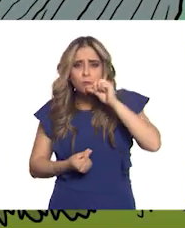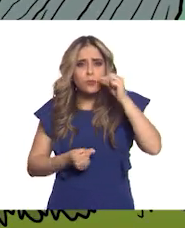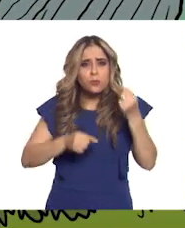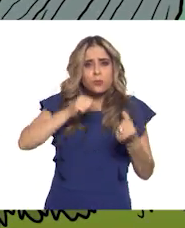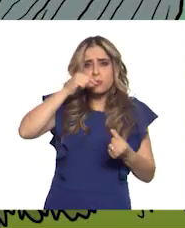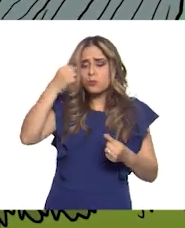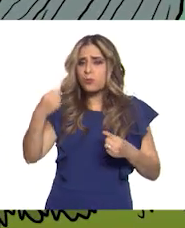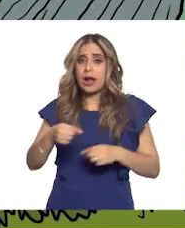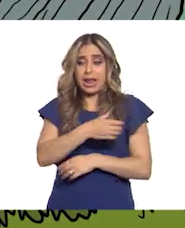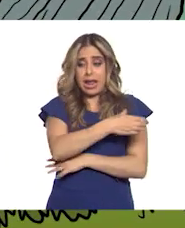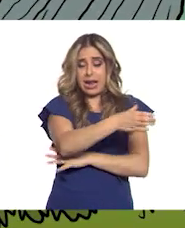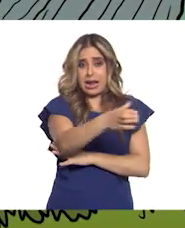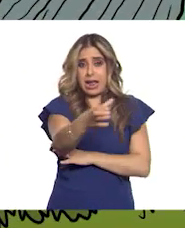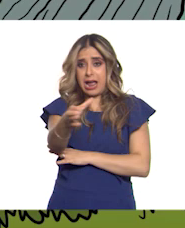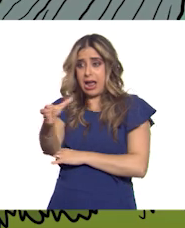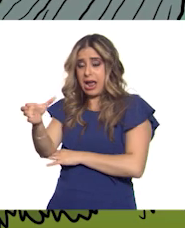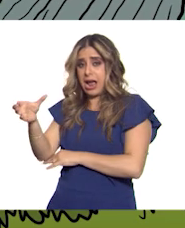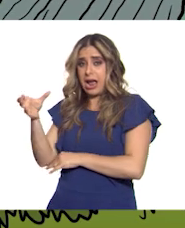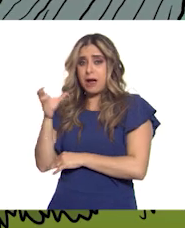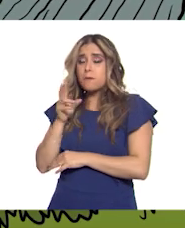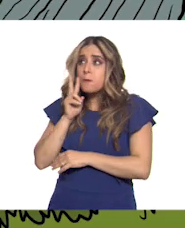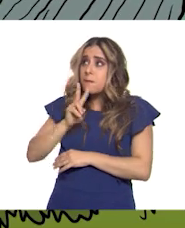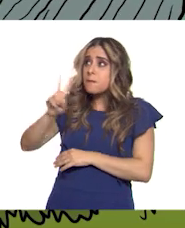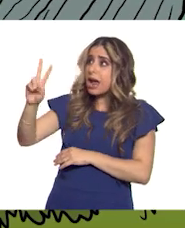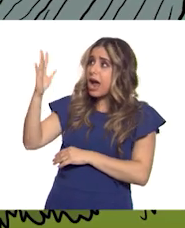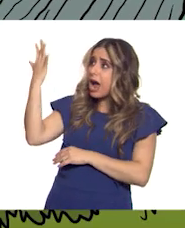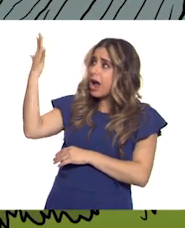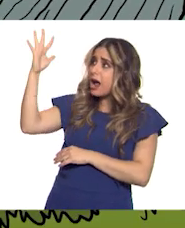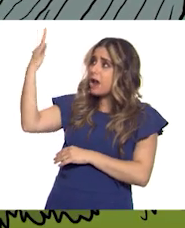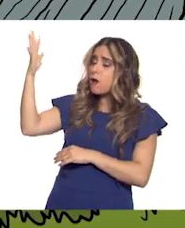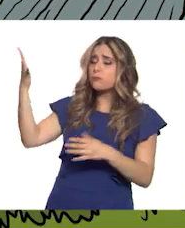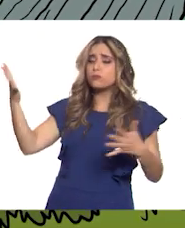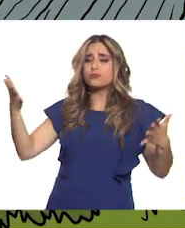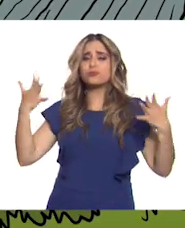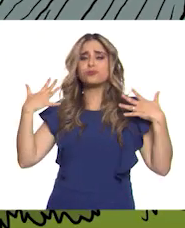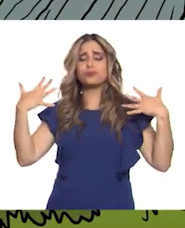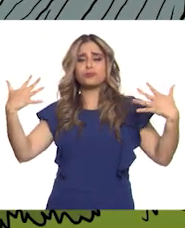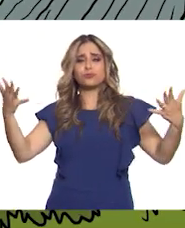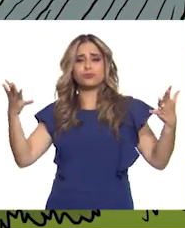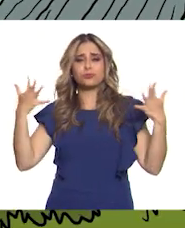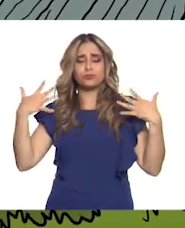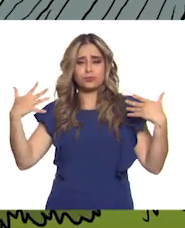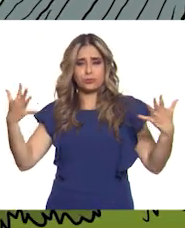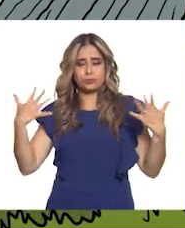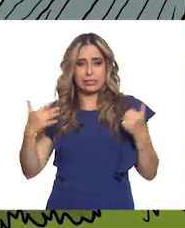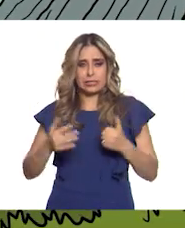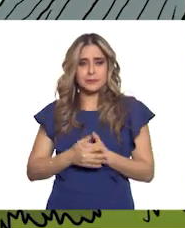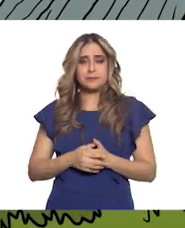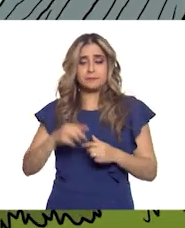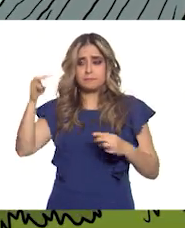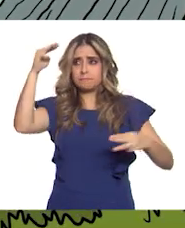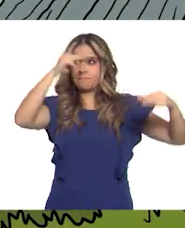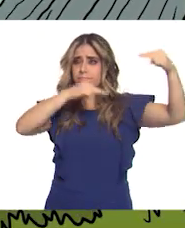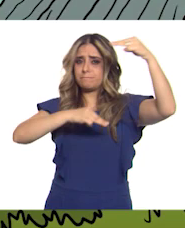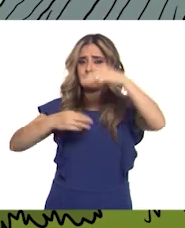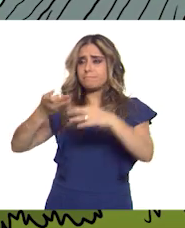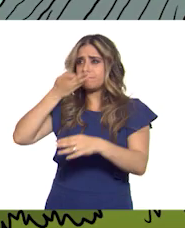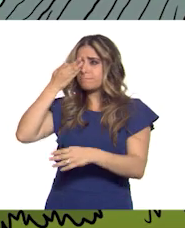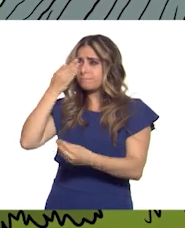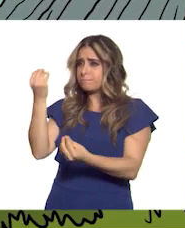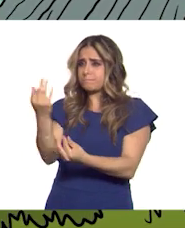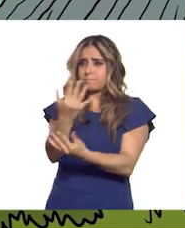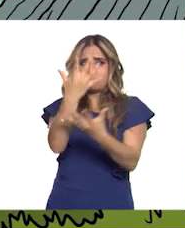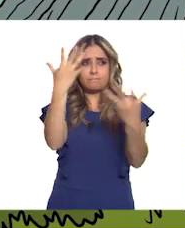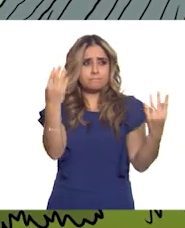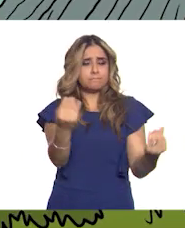el campo todo saludaban al sol y a la primavera fragante. Estaba el monte armónico y florido, lleno